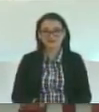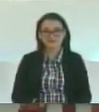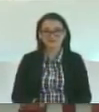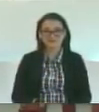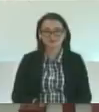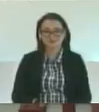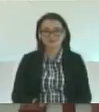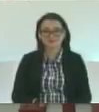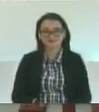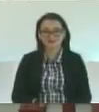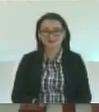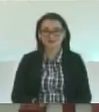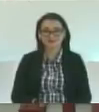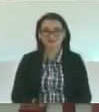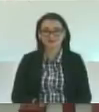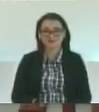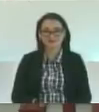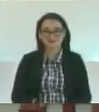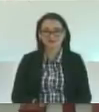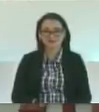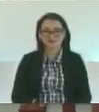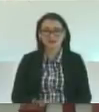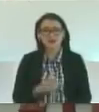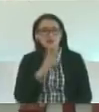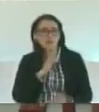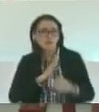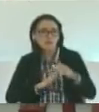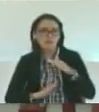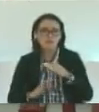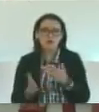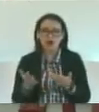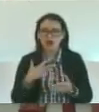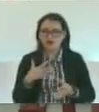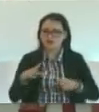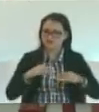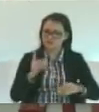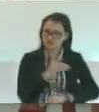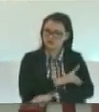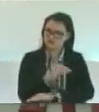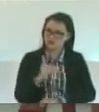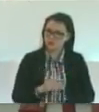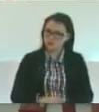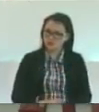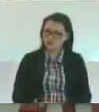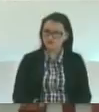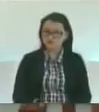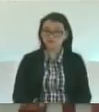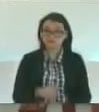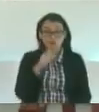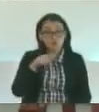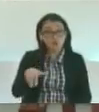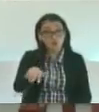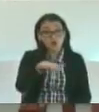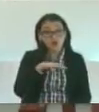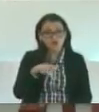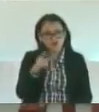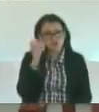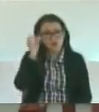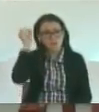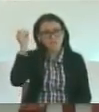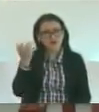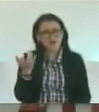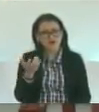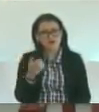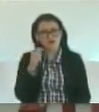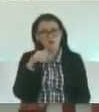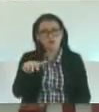dictadura. Son tan sumisos que se cala una dictadura. Es un pueblo. ¿Ustedes qué opinan de eso? Le digo yo al pueblo